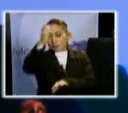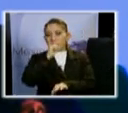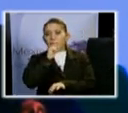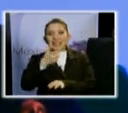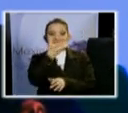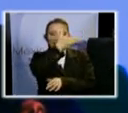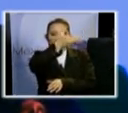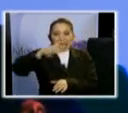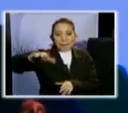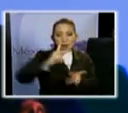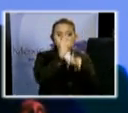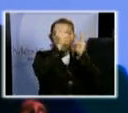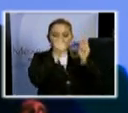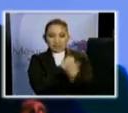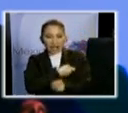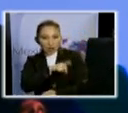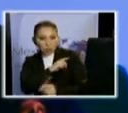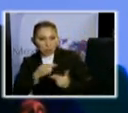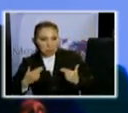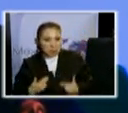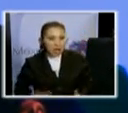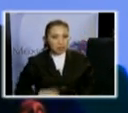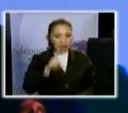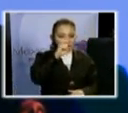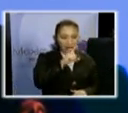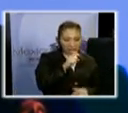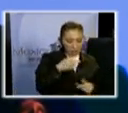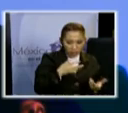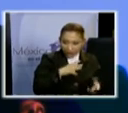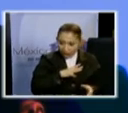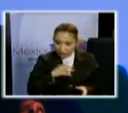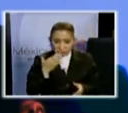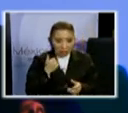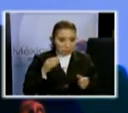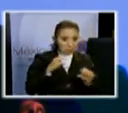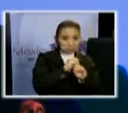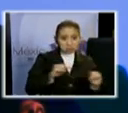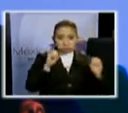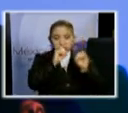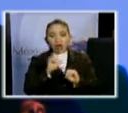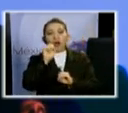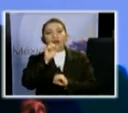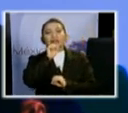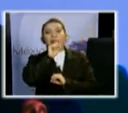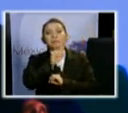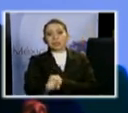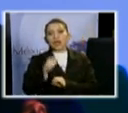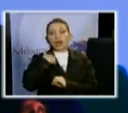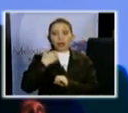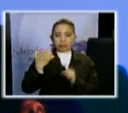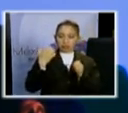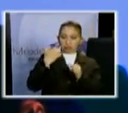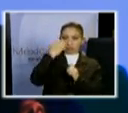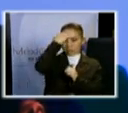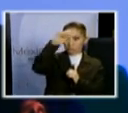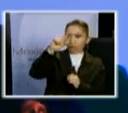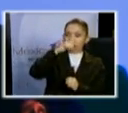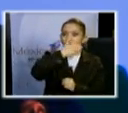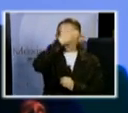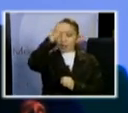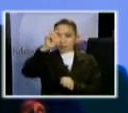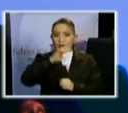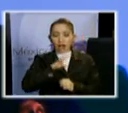la agricultura, en la salud humana, la disponibilidad del agua y en la forma de un aumento en eventos extremos. Hay dos